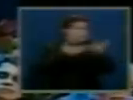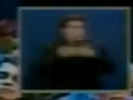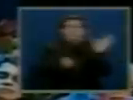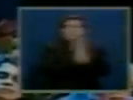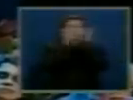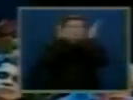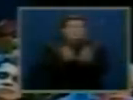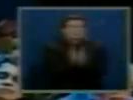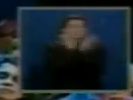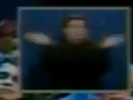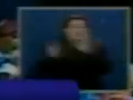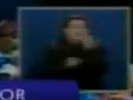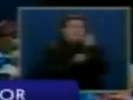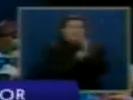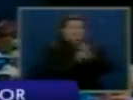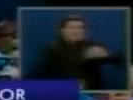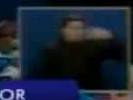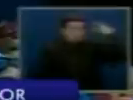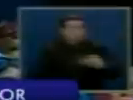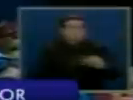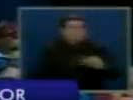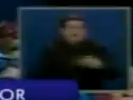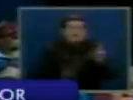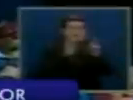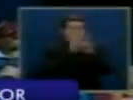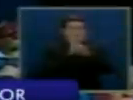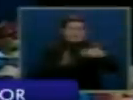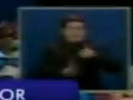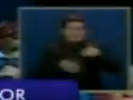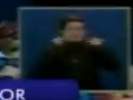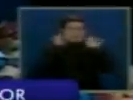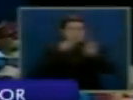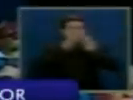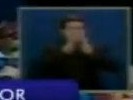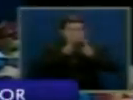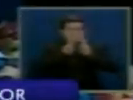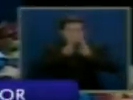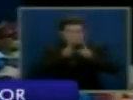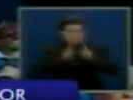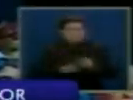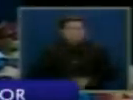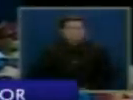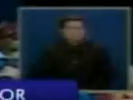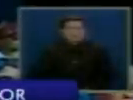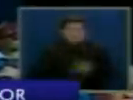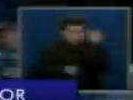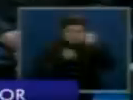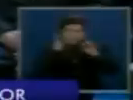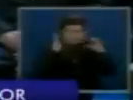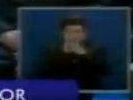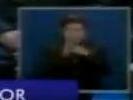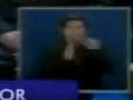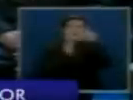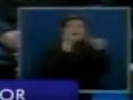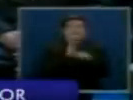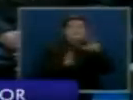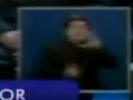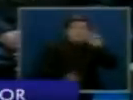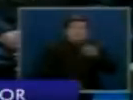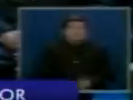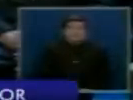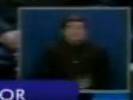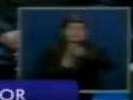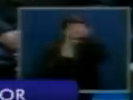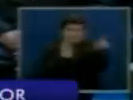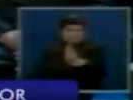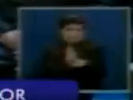funcionario público o entidad oficial y el derecho a obtener pronta resolución, cierro la cita. A su vez, el artículo 30 de nuestra Carta